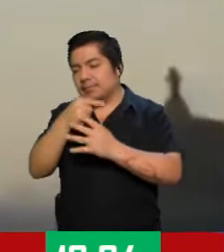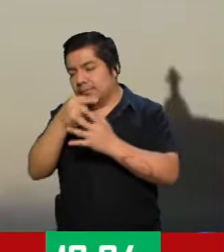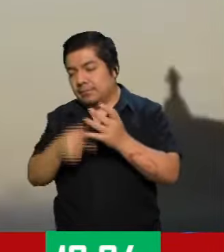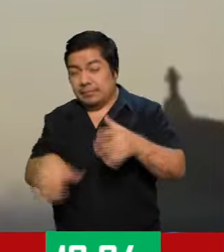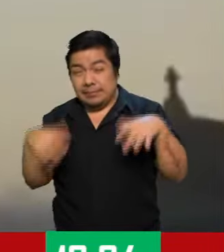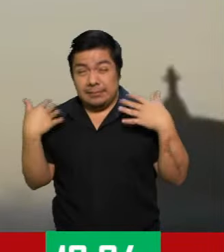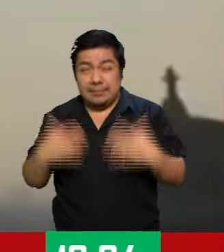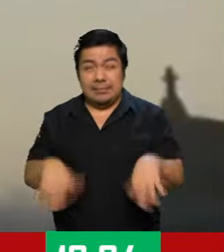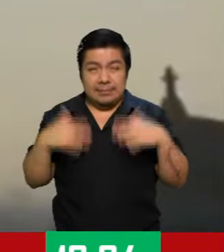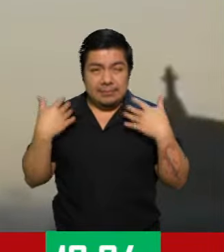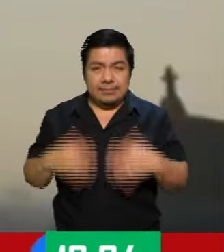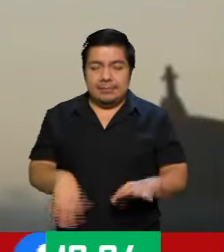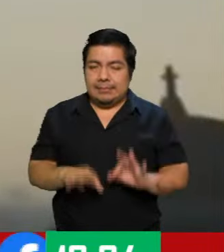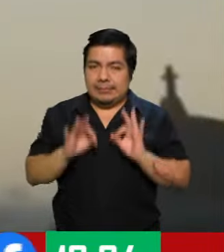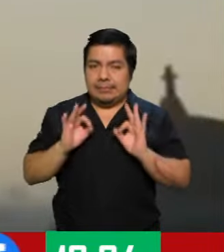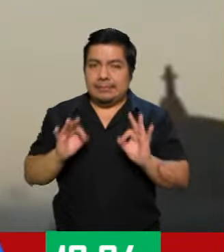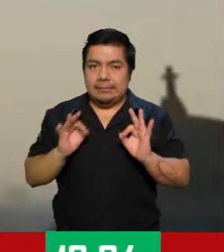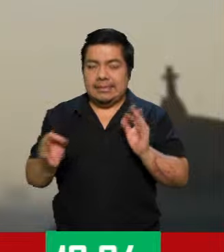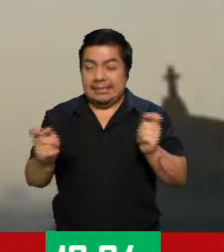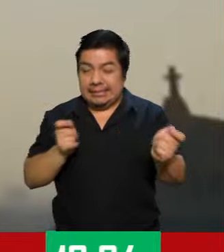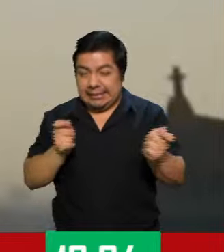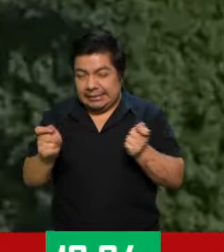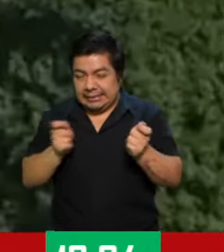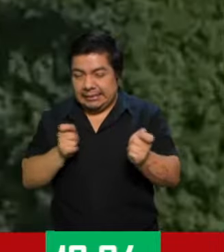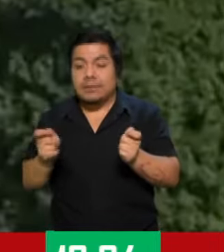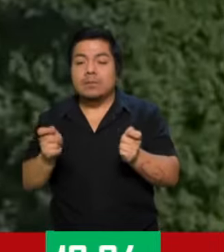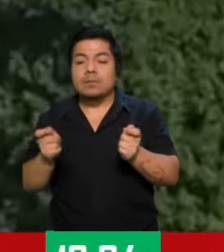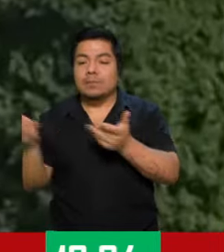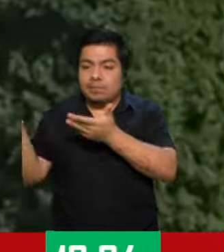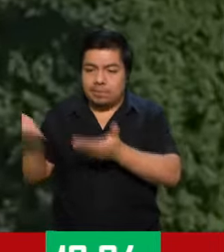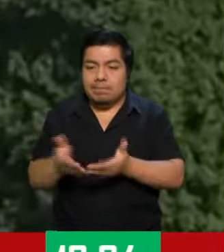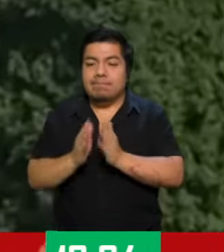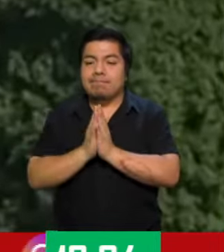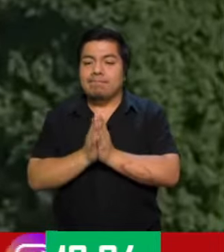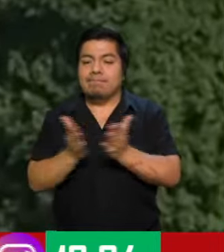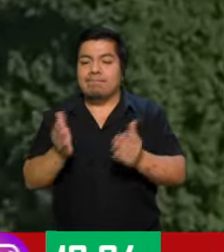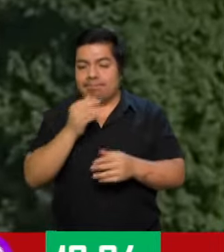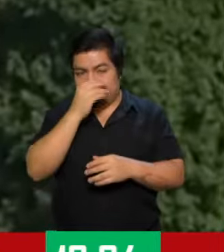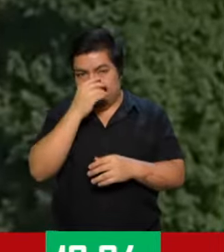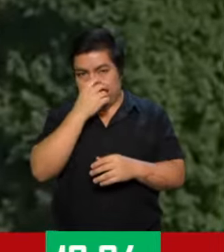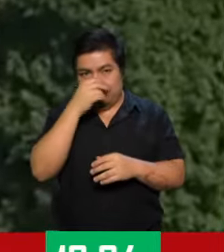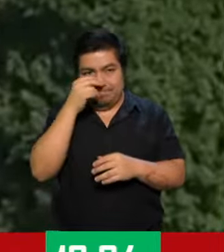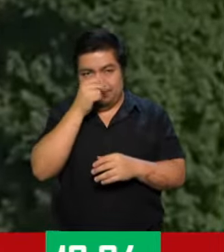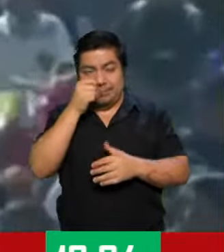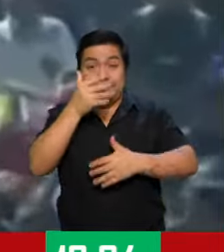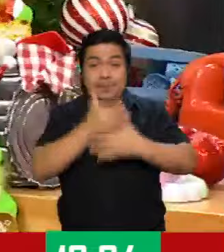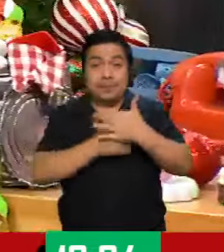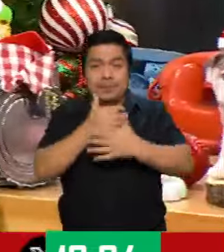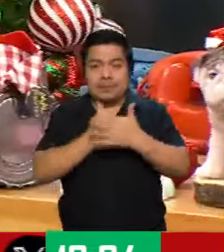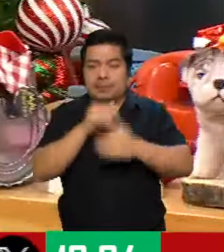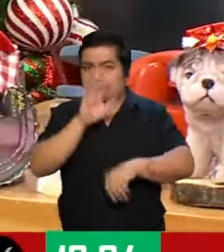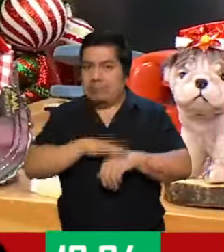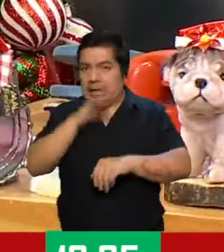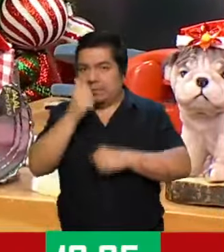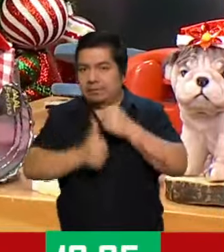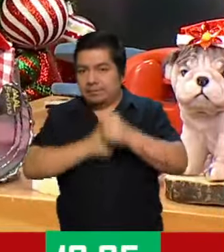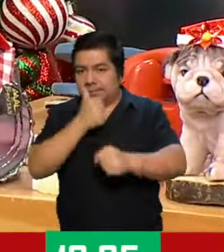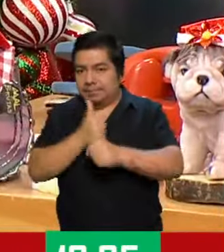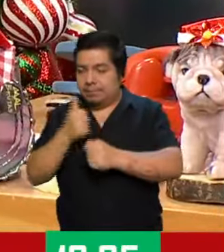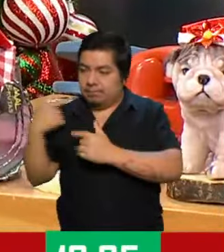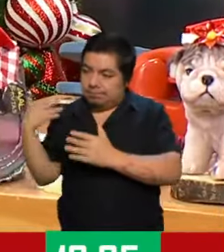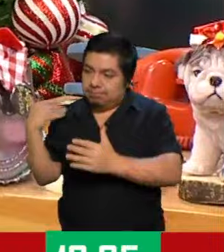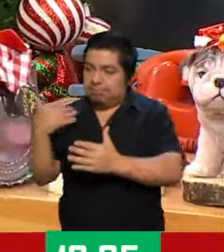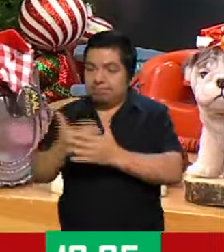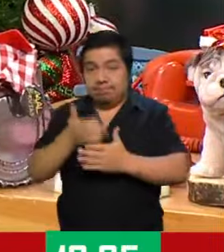pero gran y complejo operativo que se lleva a cabo. Preséntelo con damas y oiga, son 15 años, son más de 15 años de experiencia